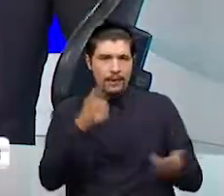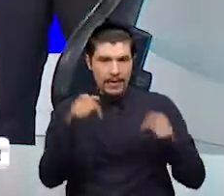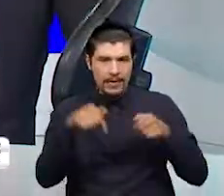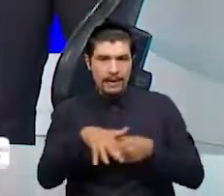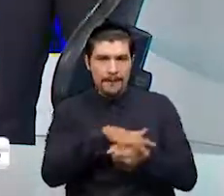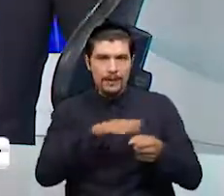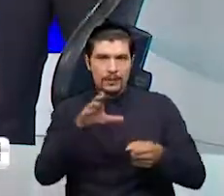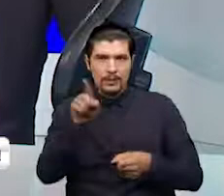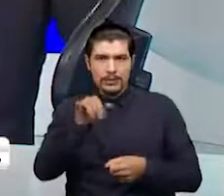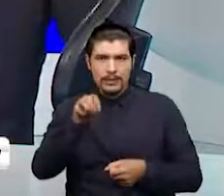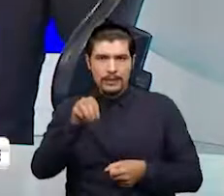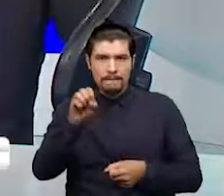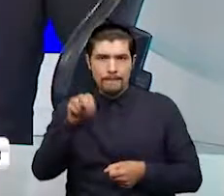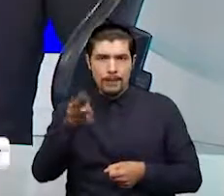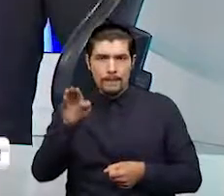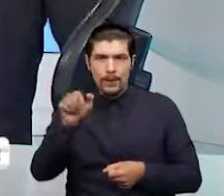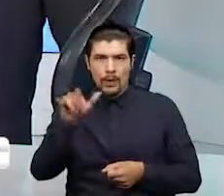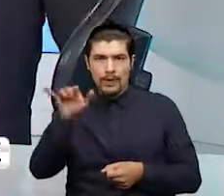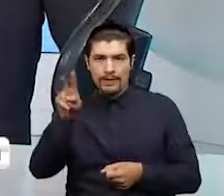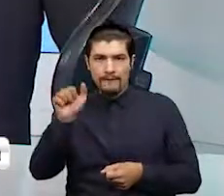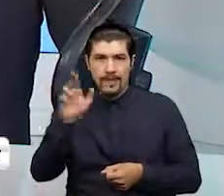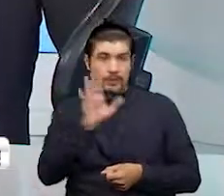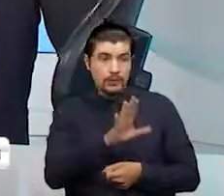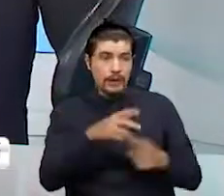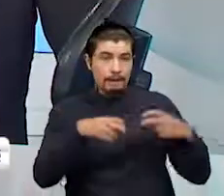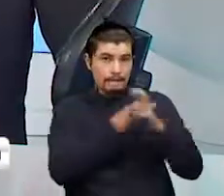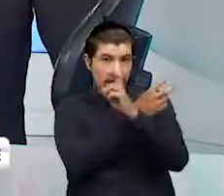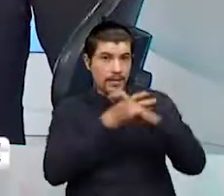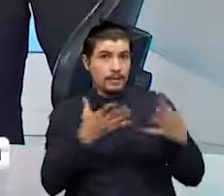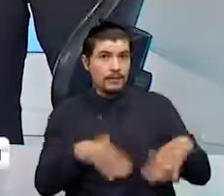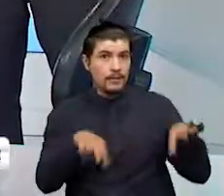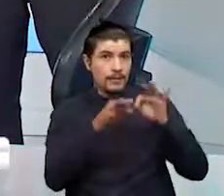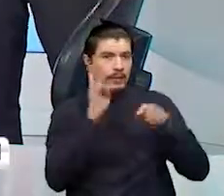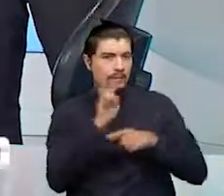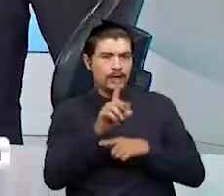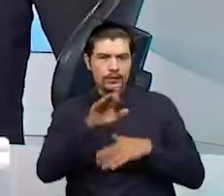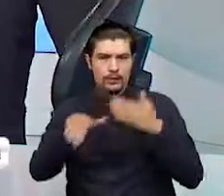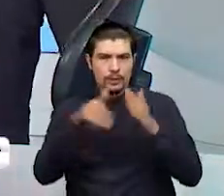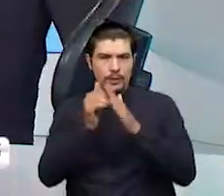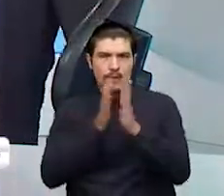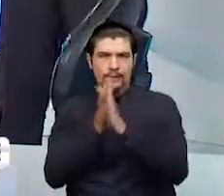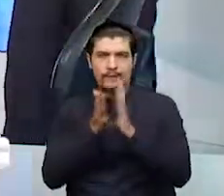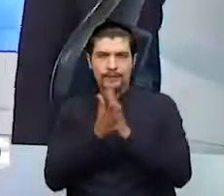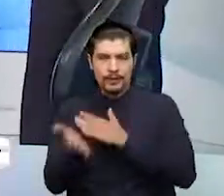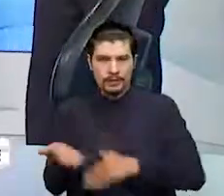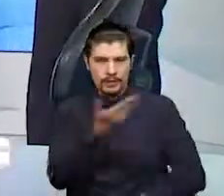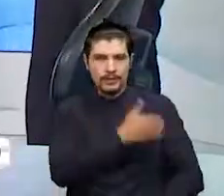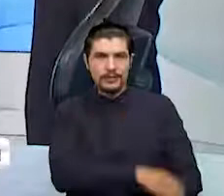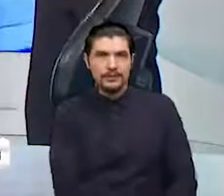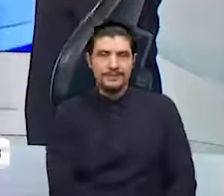uno de los parques que era un foco importante de inseguridad. Dolly y Xiomara Niño, muy buenas tardes, usted tiene los detalles.